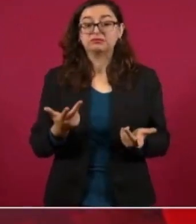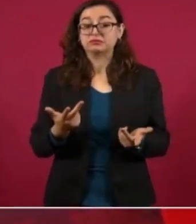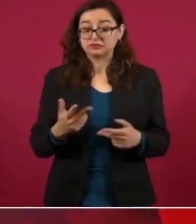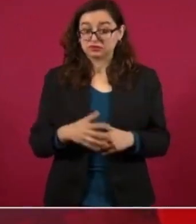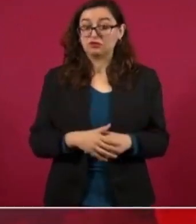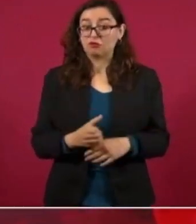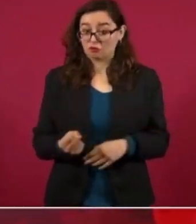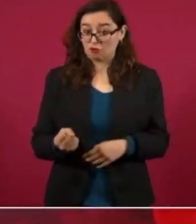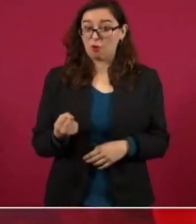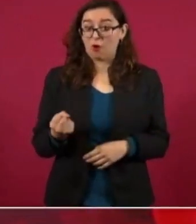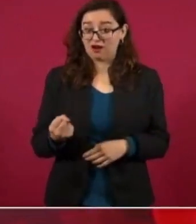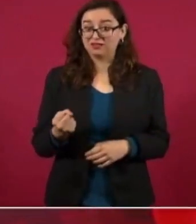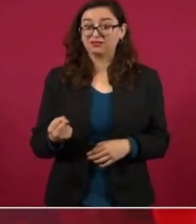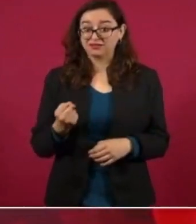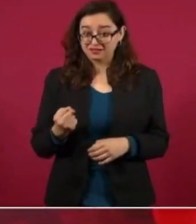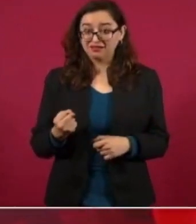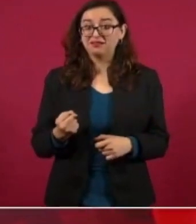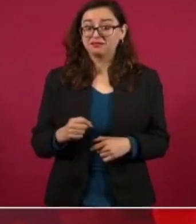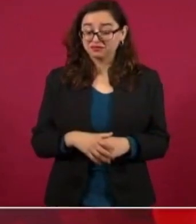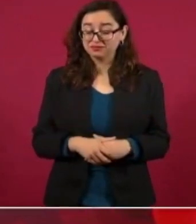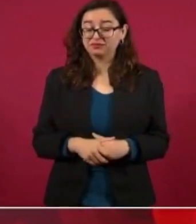considerable intensidad.